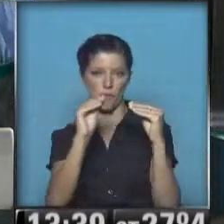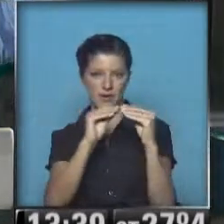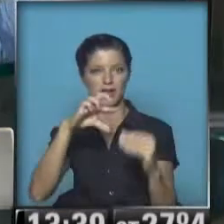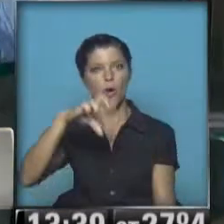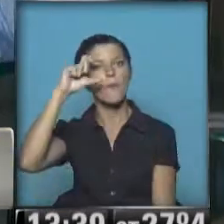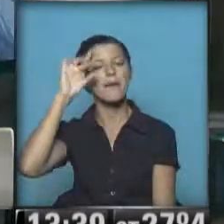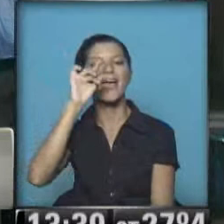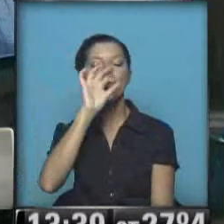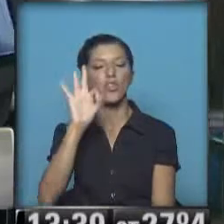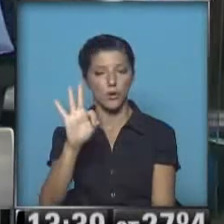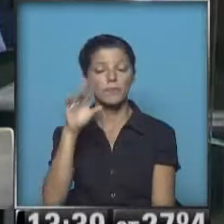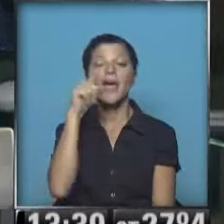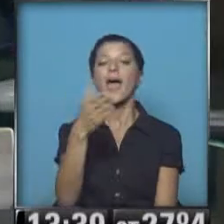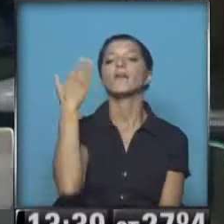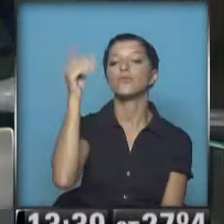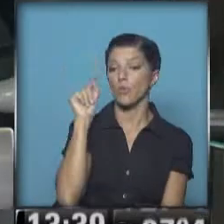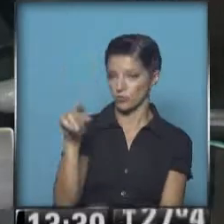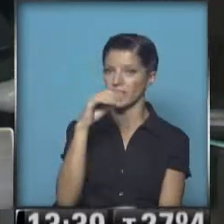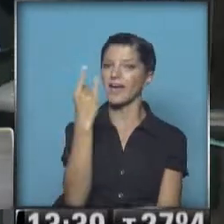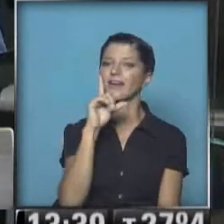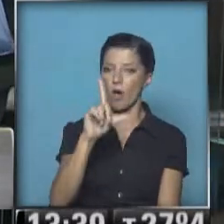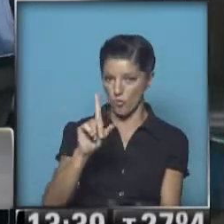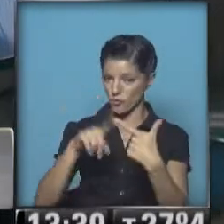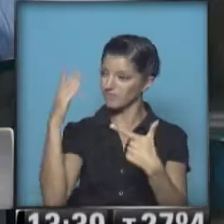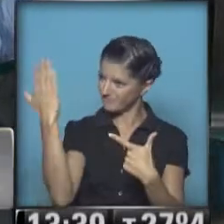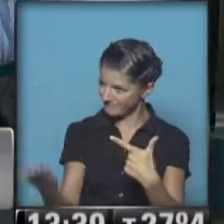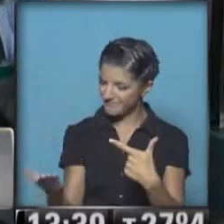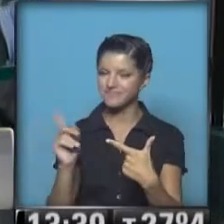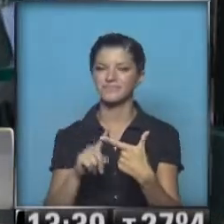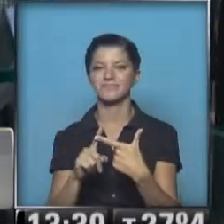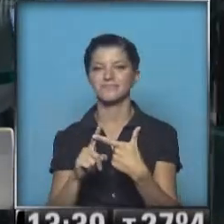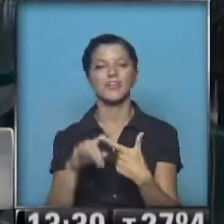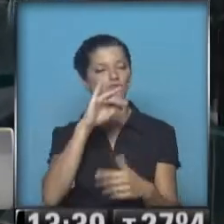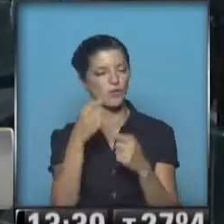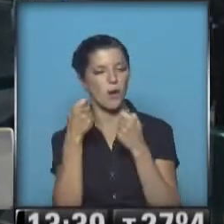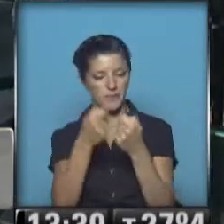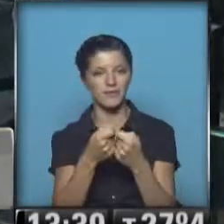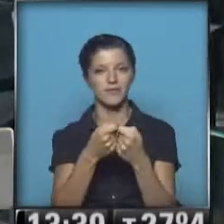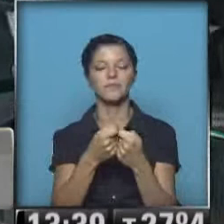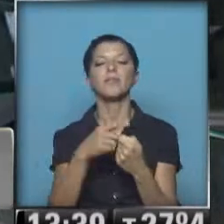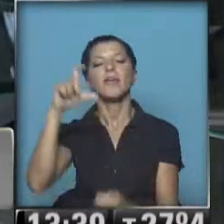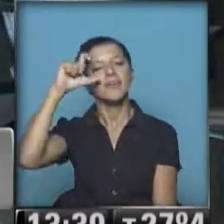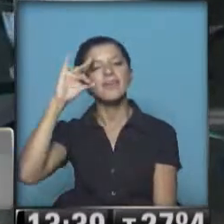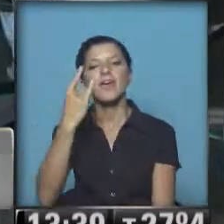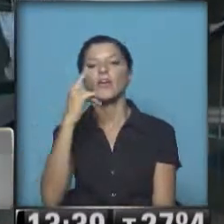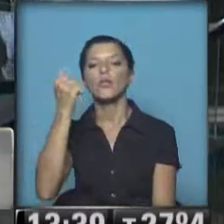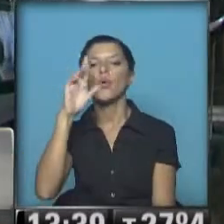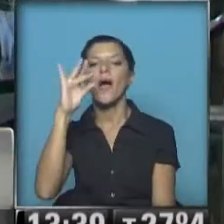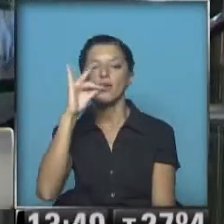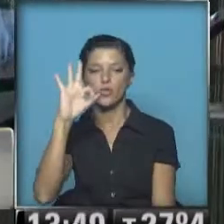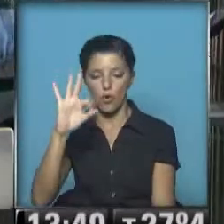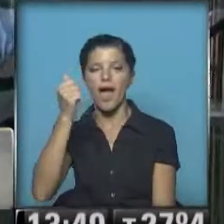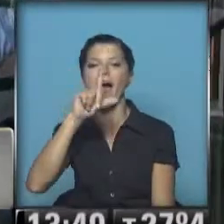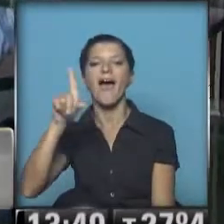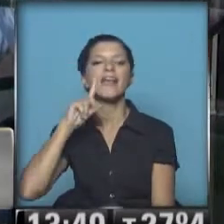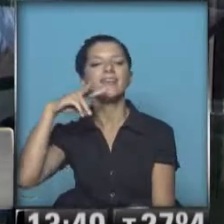Brieger. Van a disertar, entre otros, usted, Raúl de la Torre, va a estar allí. Vamos a estar acompañando, sí, señor. Y Eduardo Aliberti van a estar allí en la presentación. Los 5